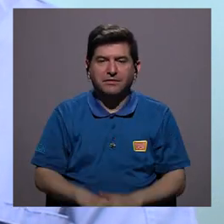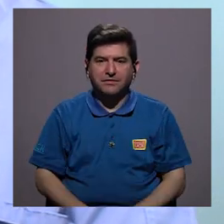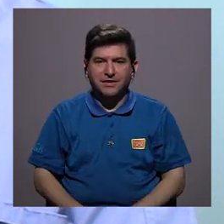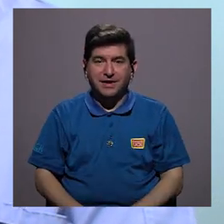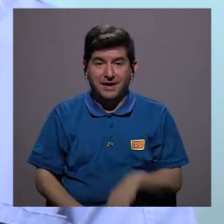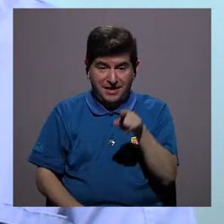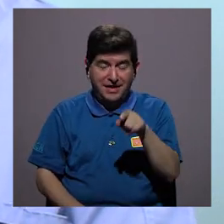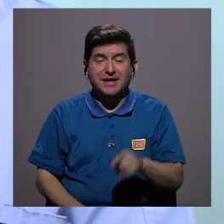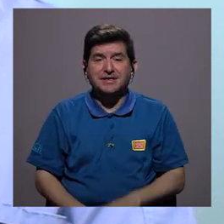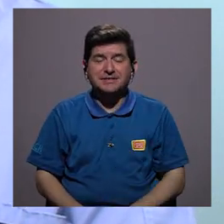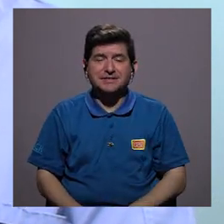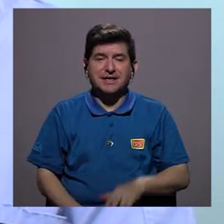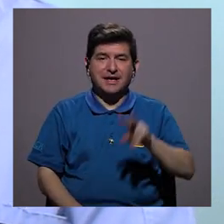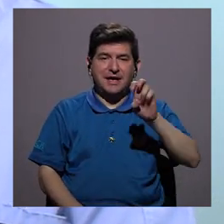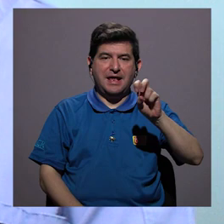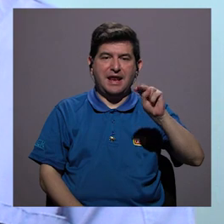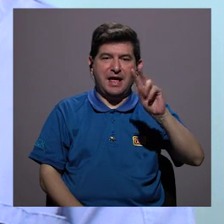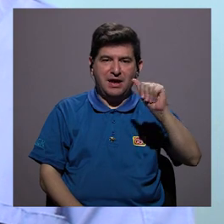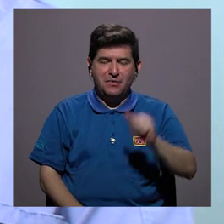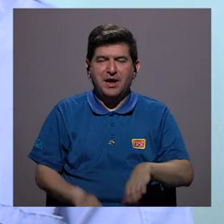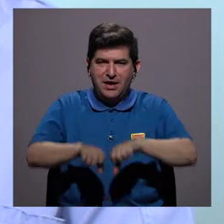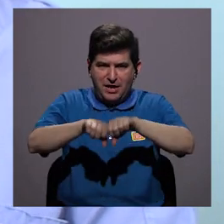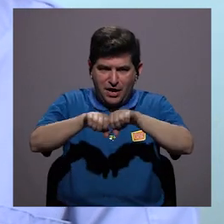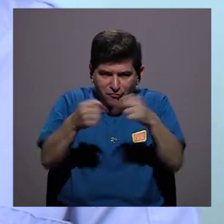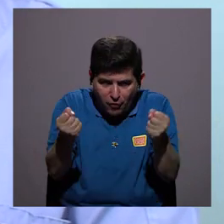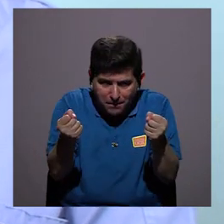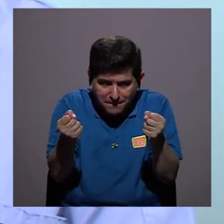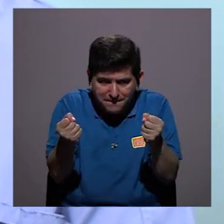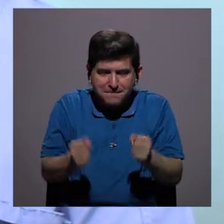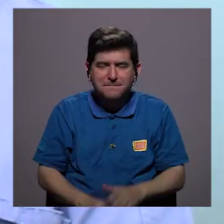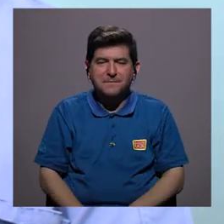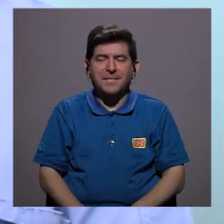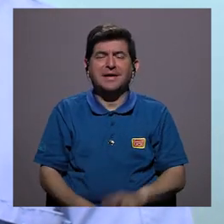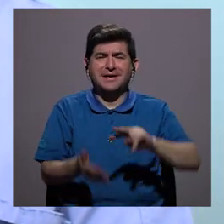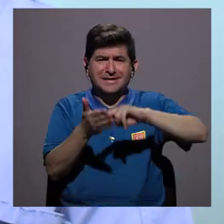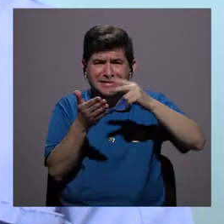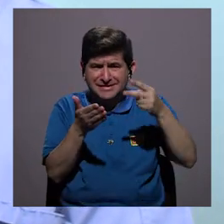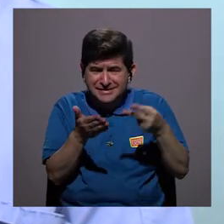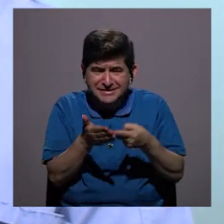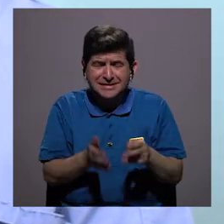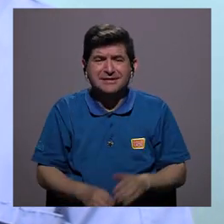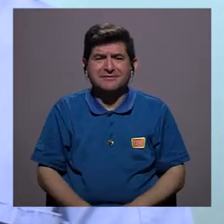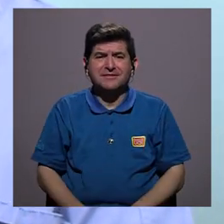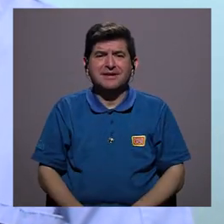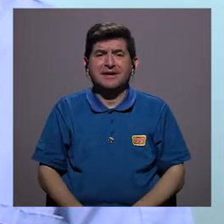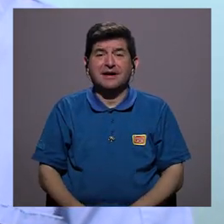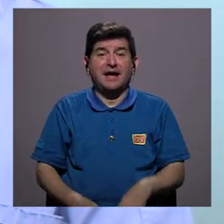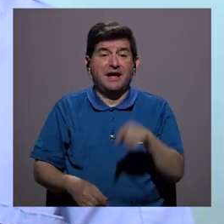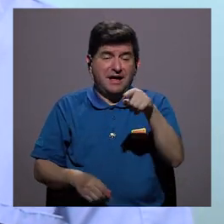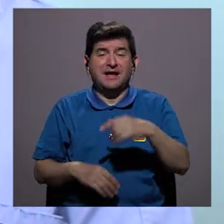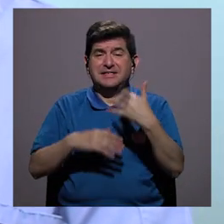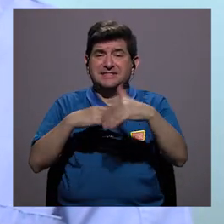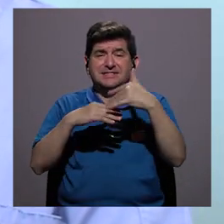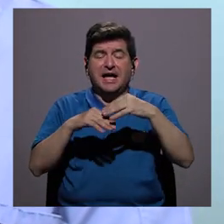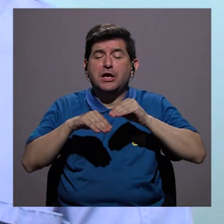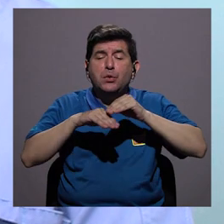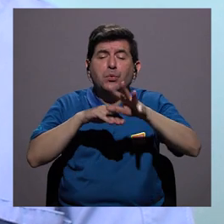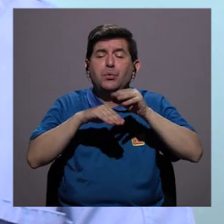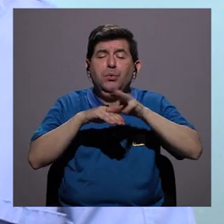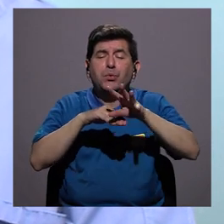la ruptura de la pared venosa hacia la piel y de la piel hacia el exterior causa, digamos, la pérdida inmediata de